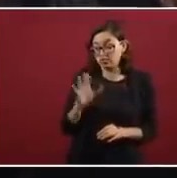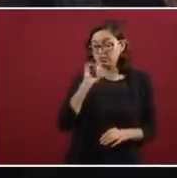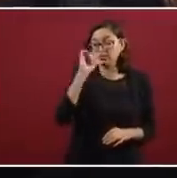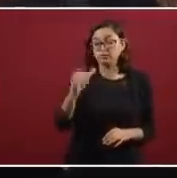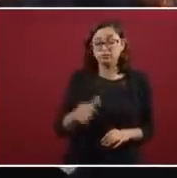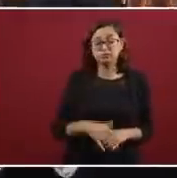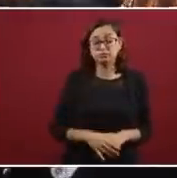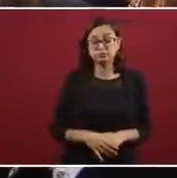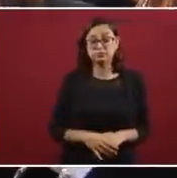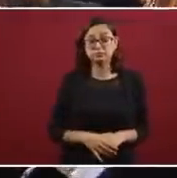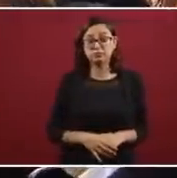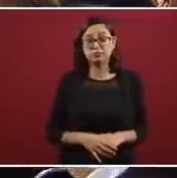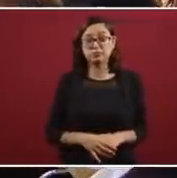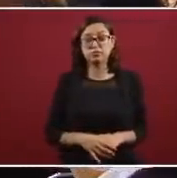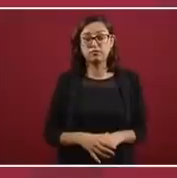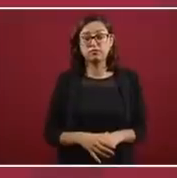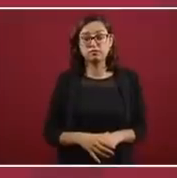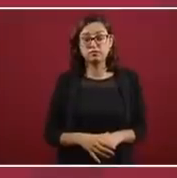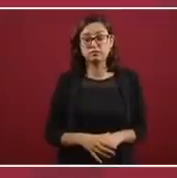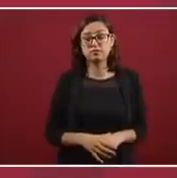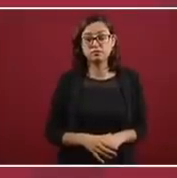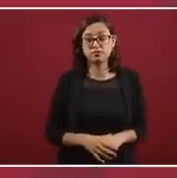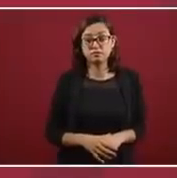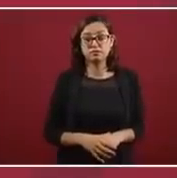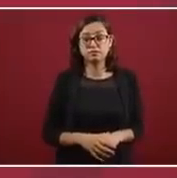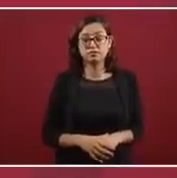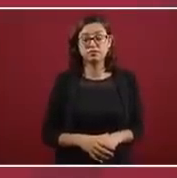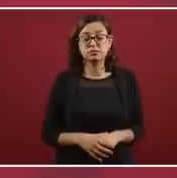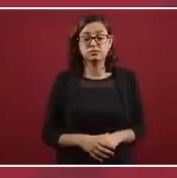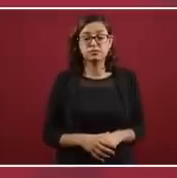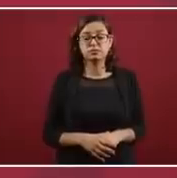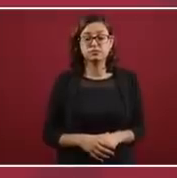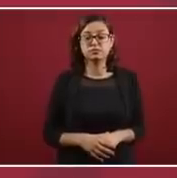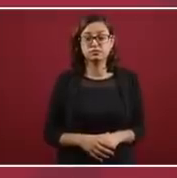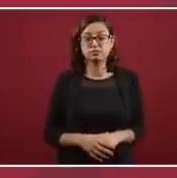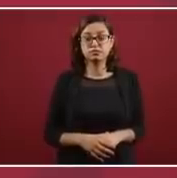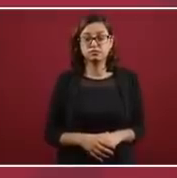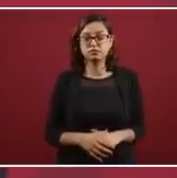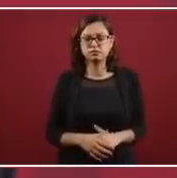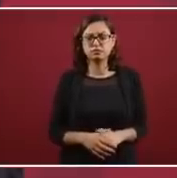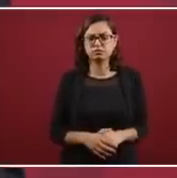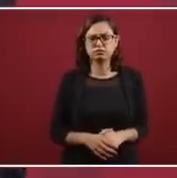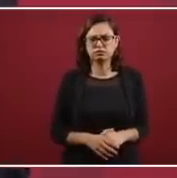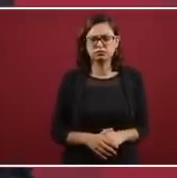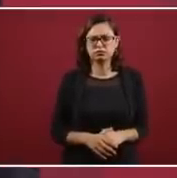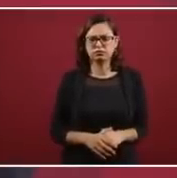que existe la red y tengo mi